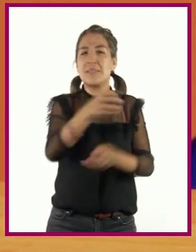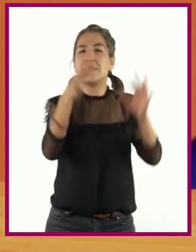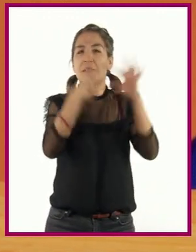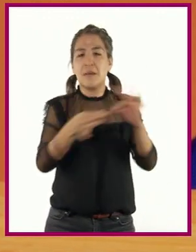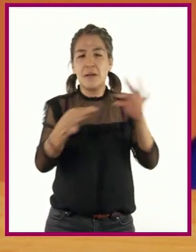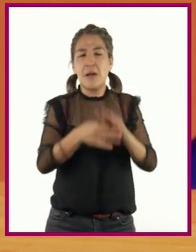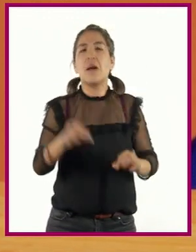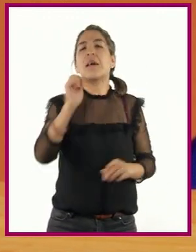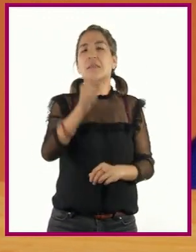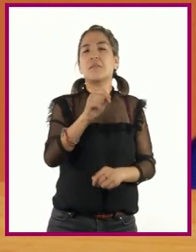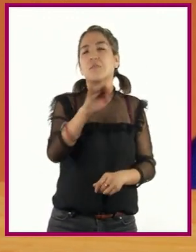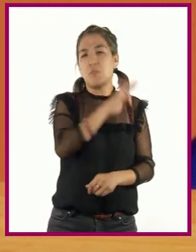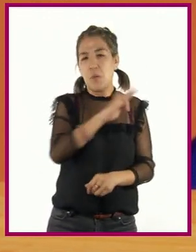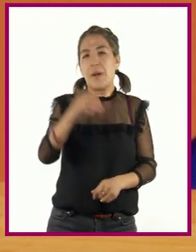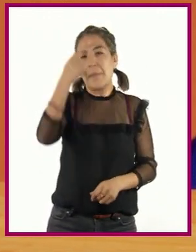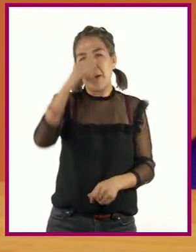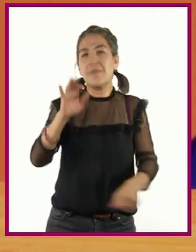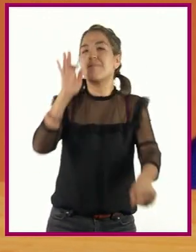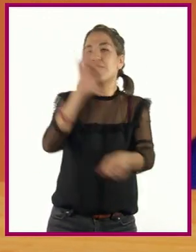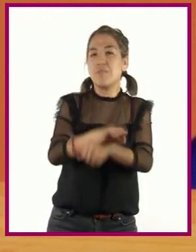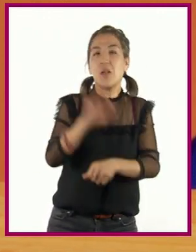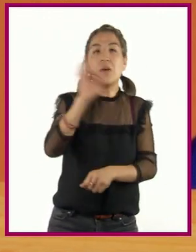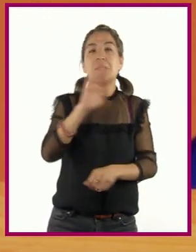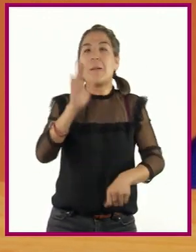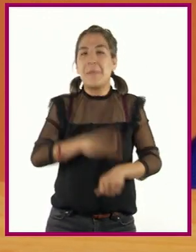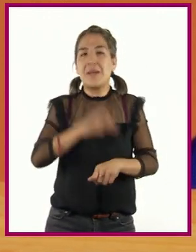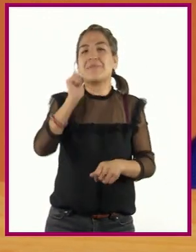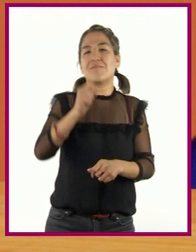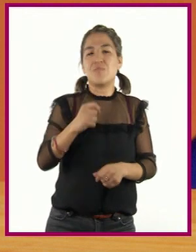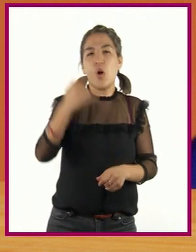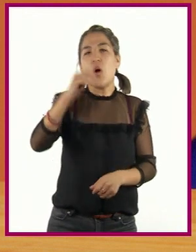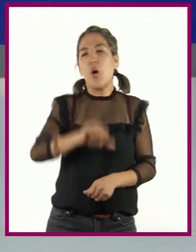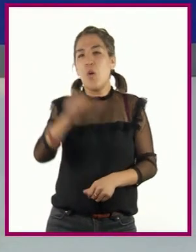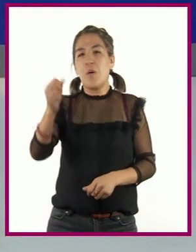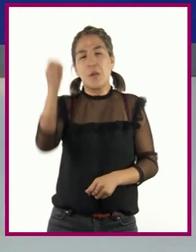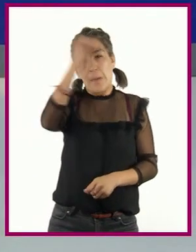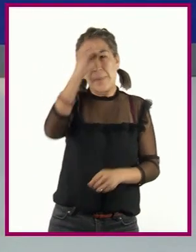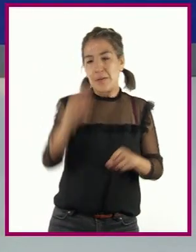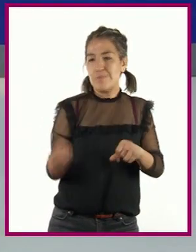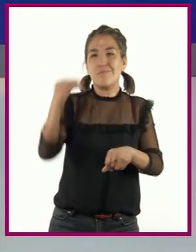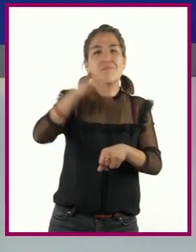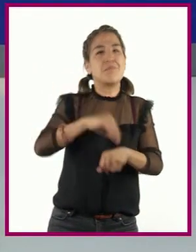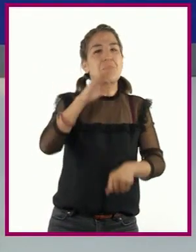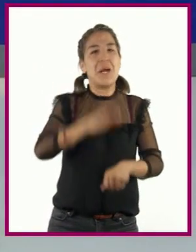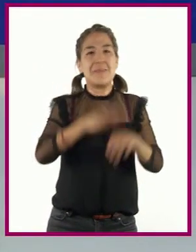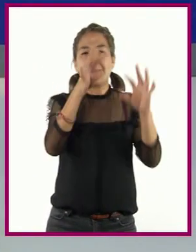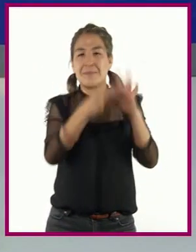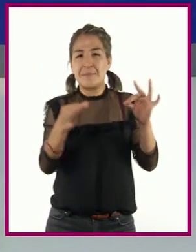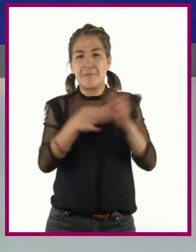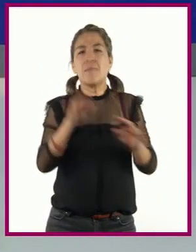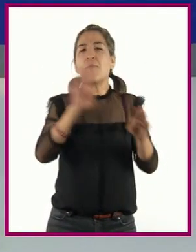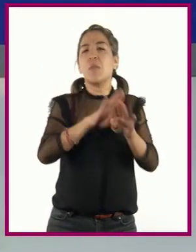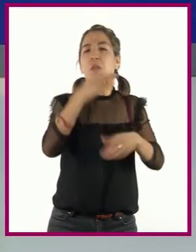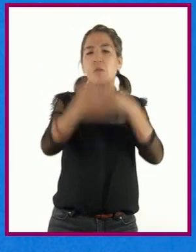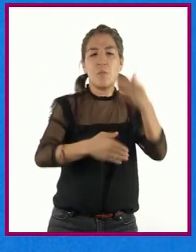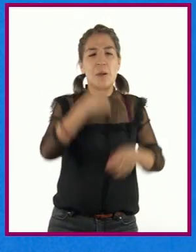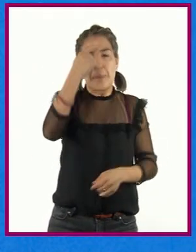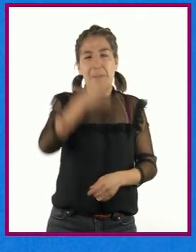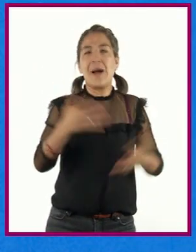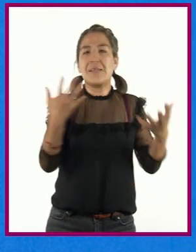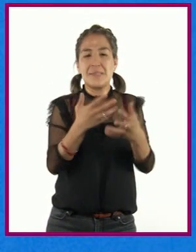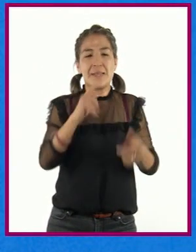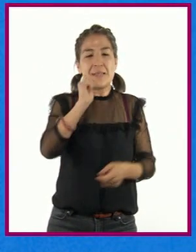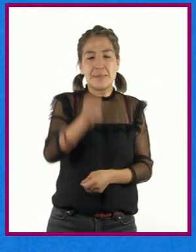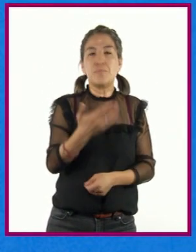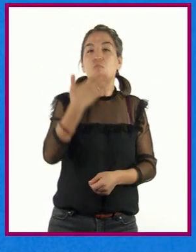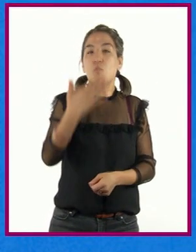argumentos puede ser tomada para defender o refutar otras opiniones. El procedimiento para realizar una